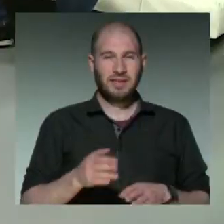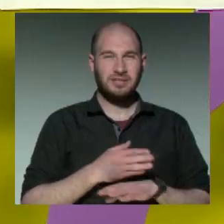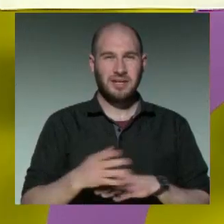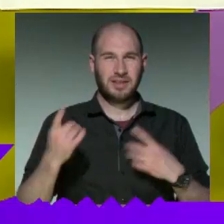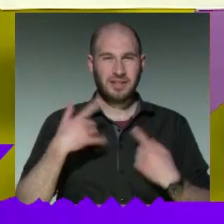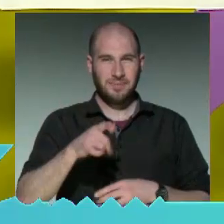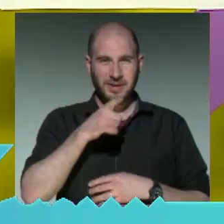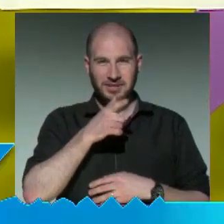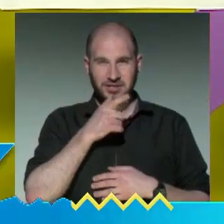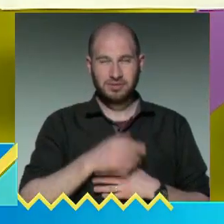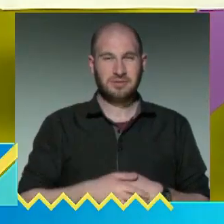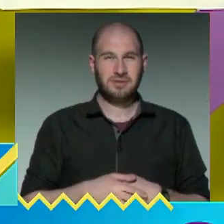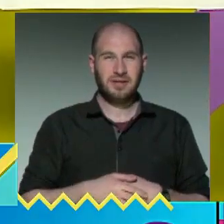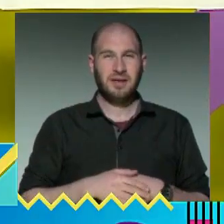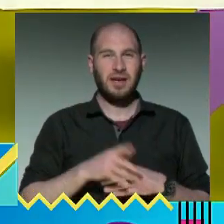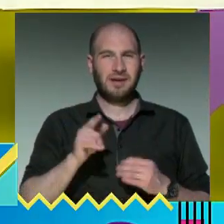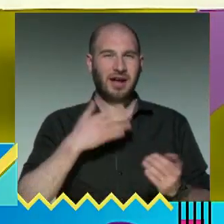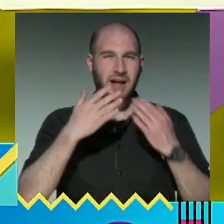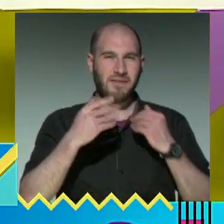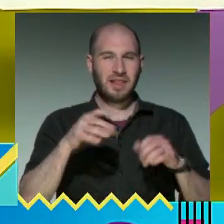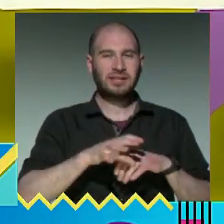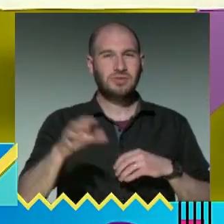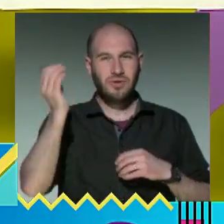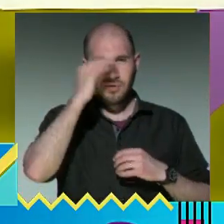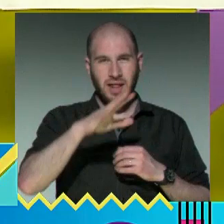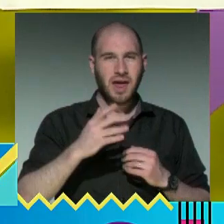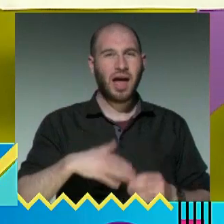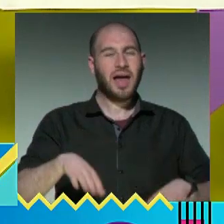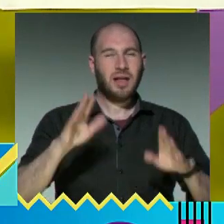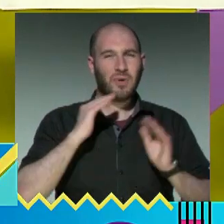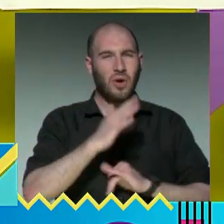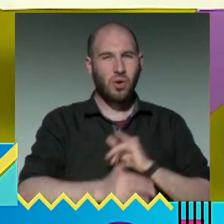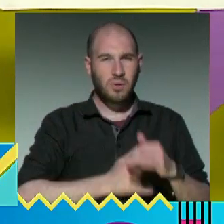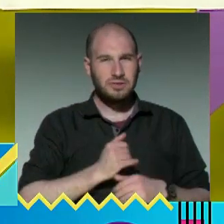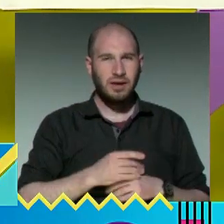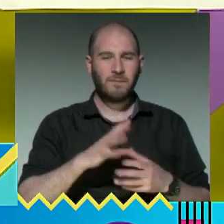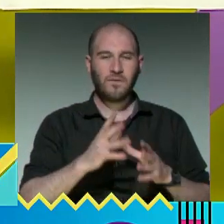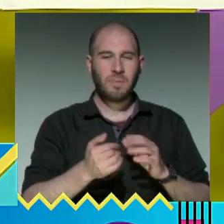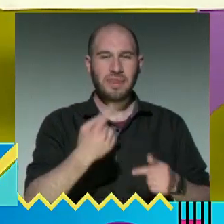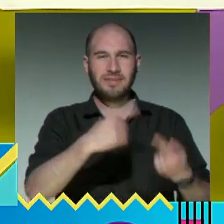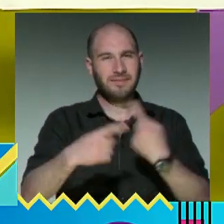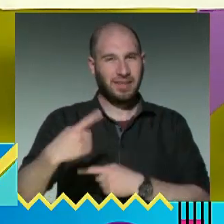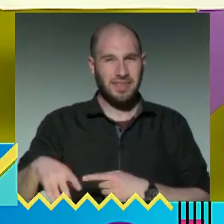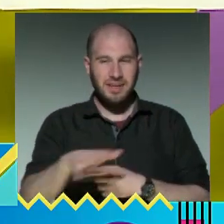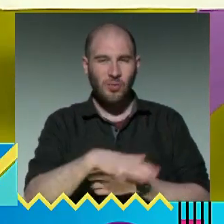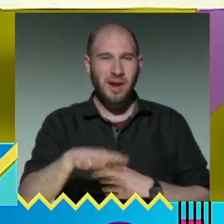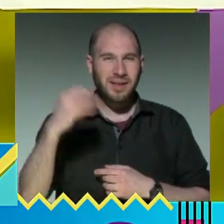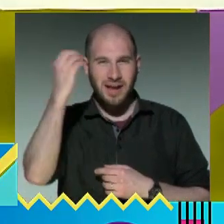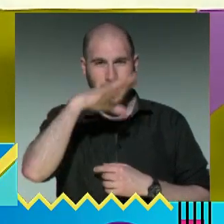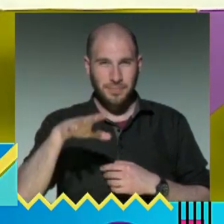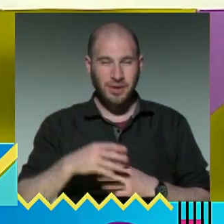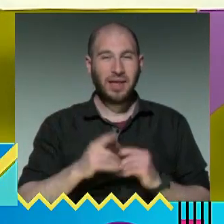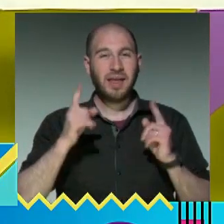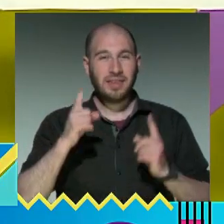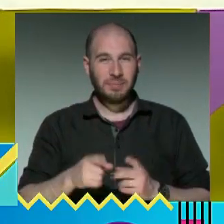Continuamos en distintos parecidos y hemos estado hablando de extensión rural y quizás lo podemos hablar como las distintas realidades rurales, ¿sí?